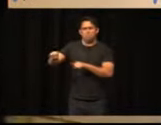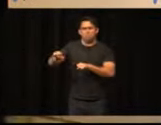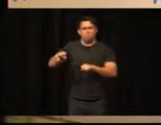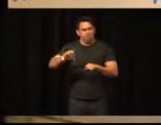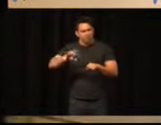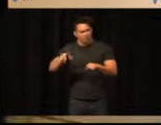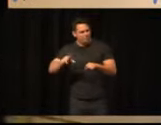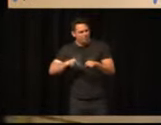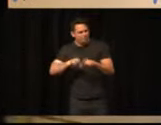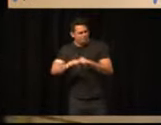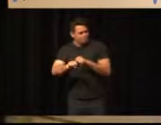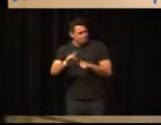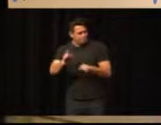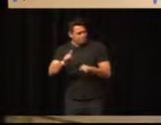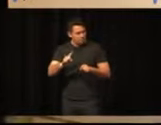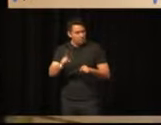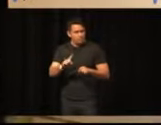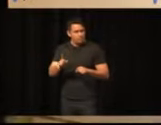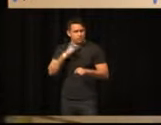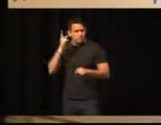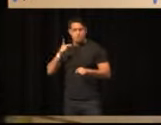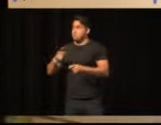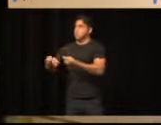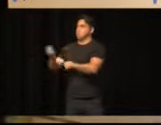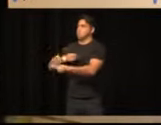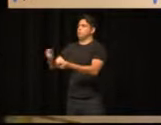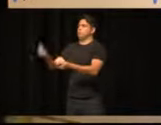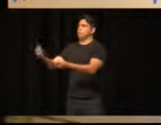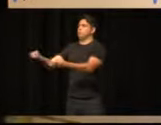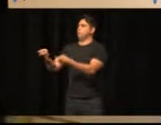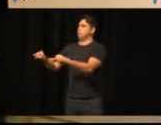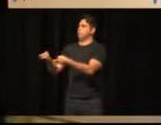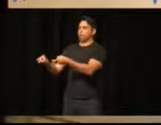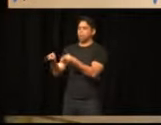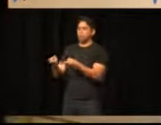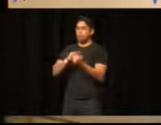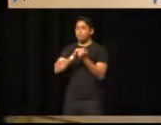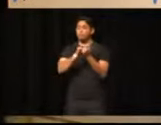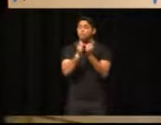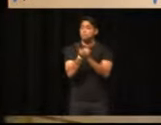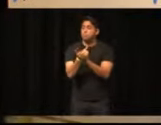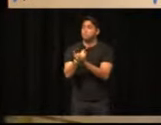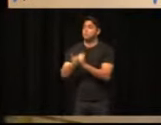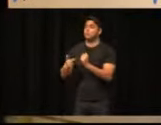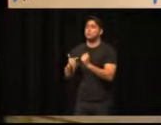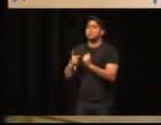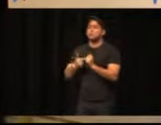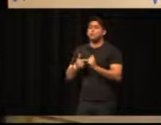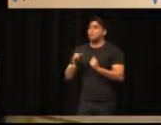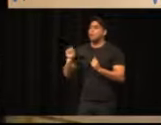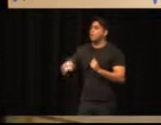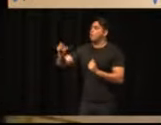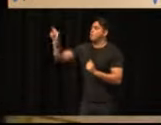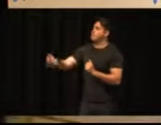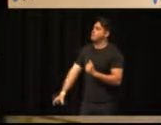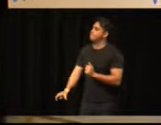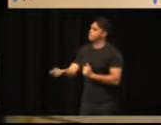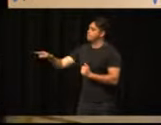formación dentro de lo que a lo que se respecta al autorrendimiento. El deporte como instrumento de formación